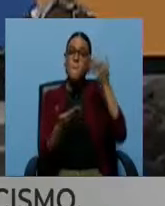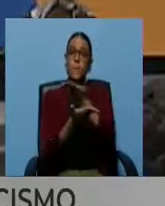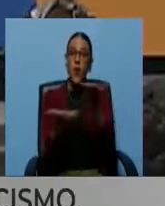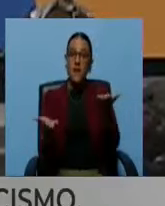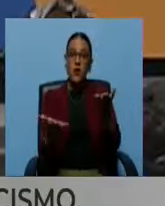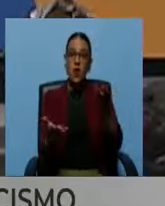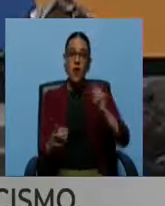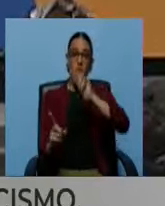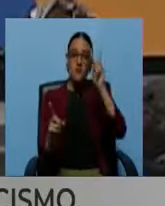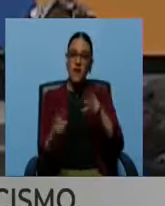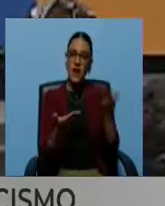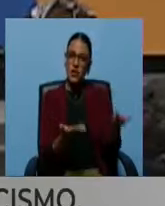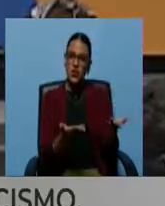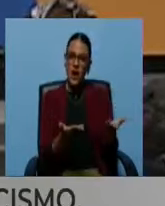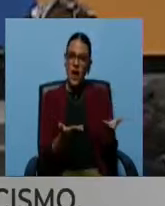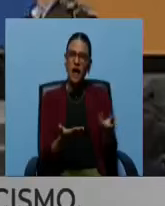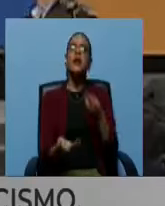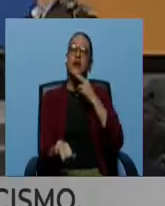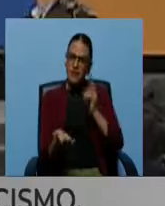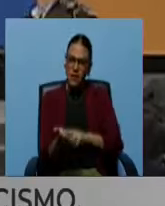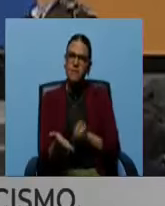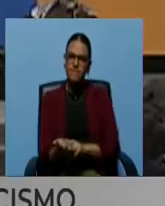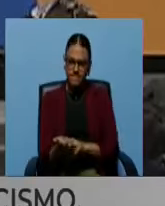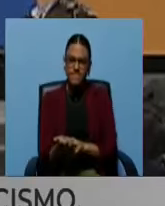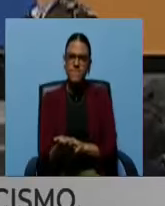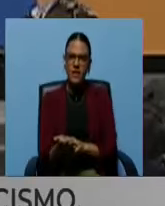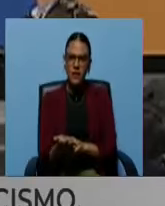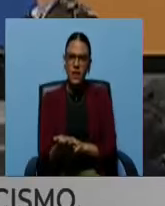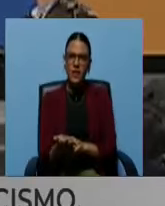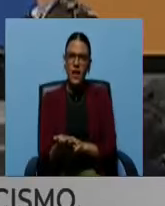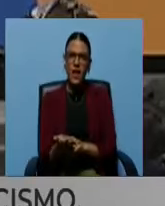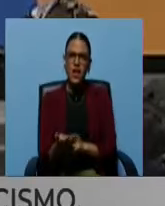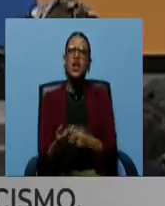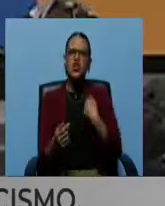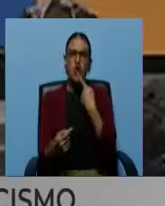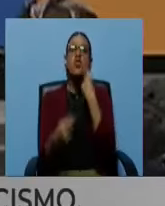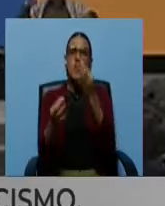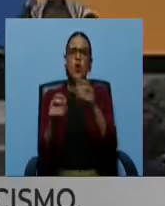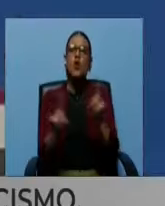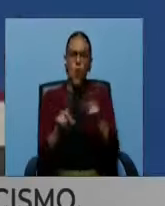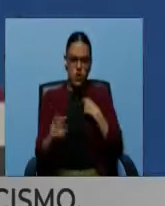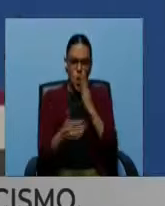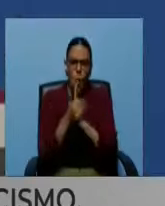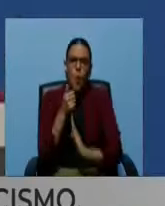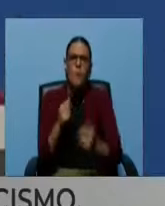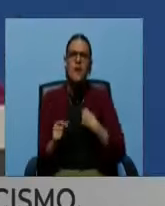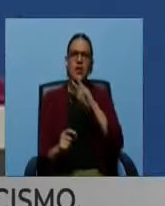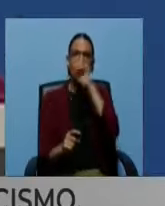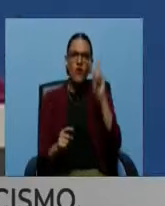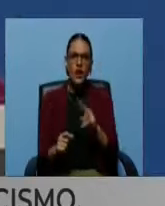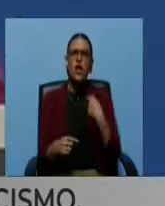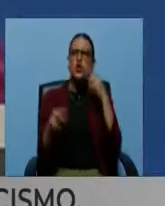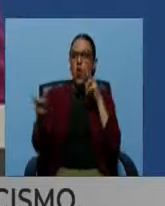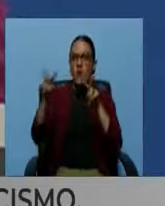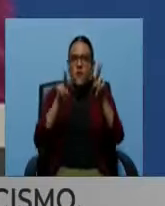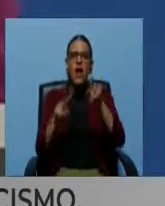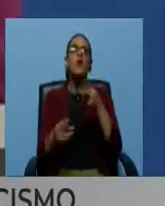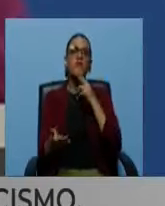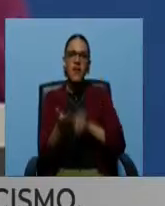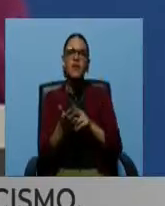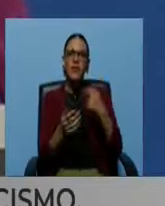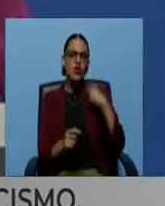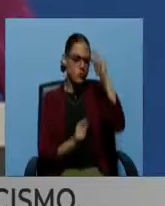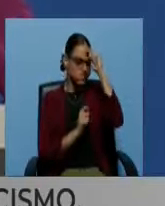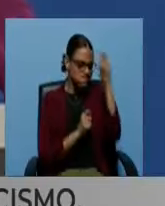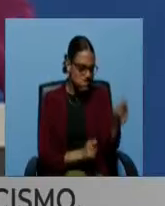venezolano ha sido realmente, y lo digo con humildad como venezolana, también de admiración, porque